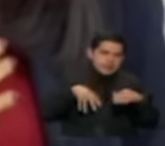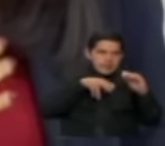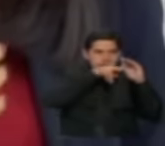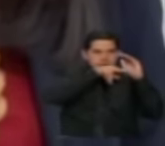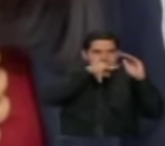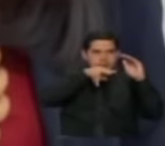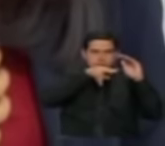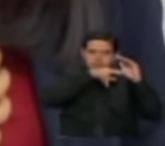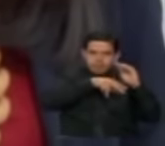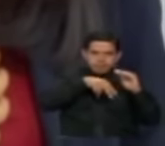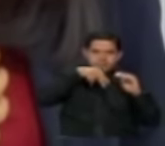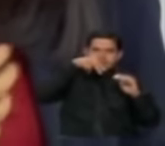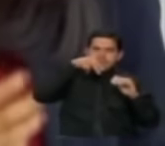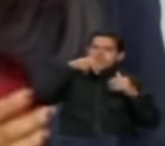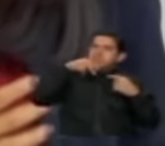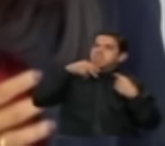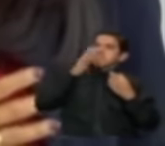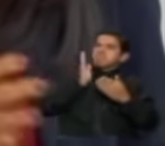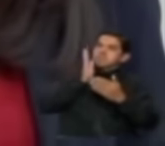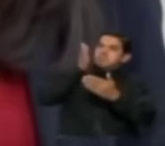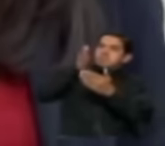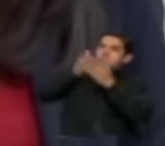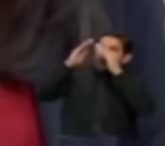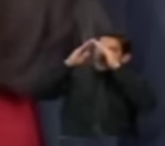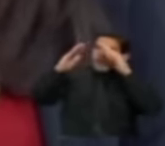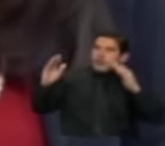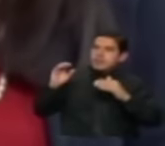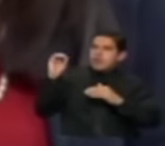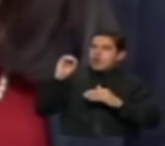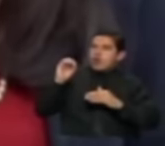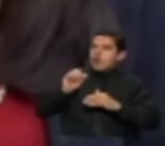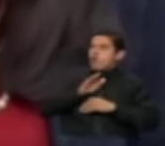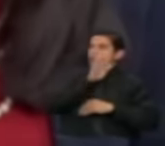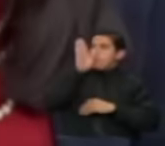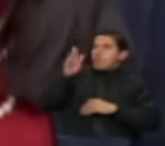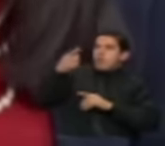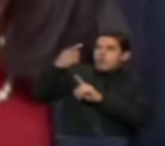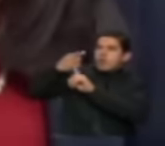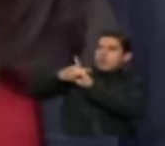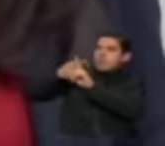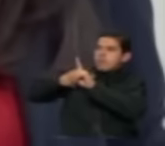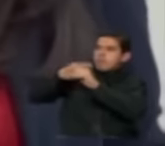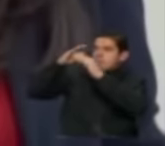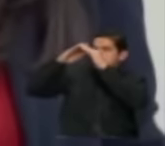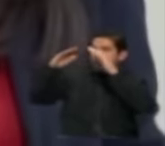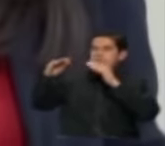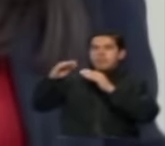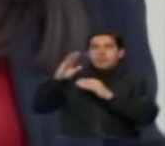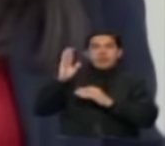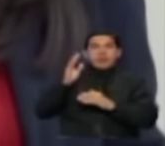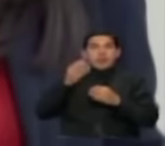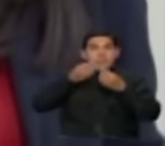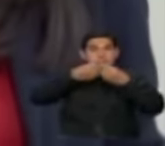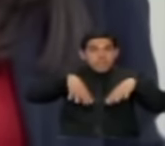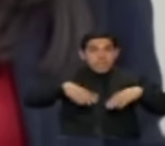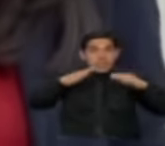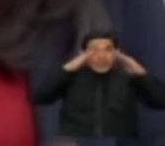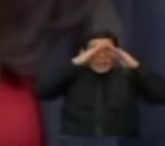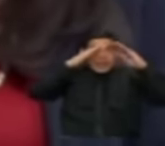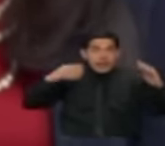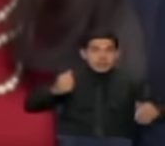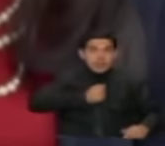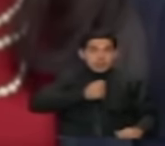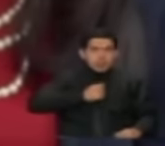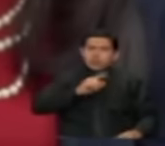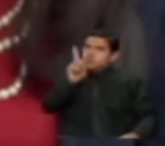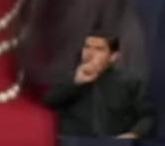bono de arriendo, de acogida, no pierden la posibilidad de ser partícipes de